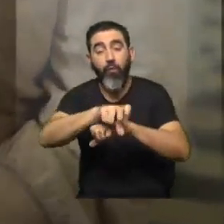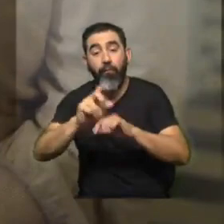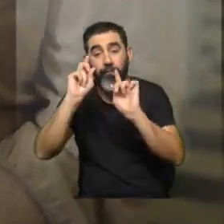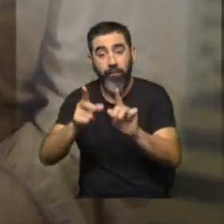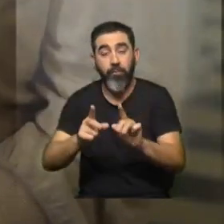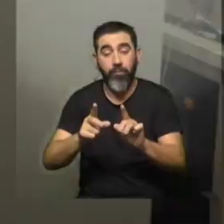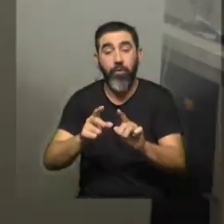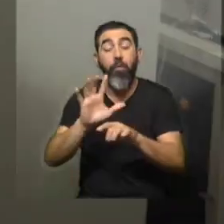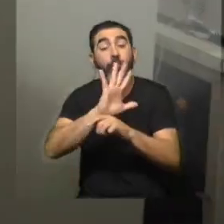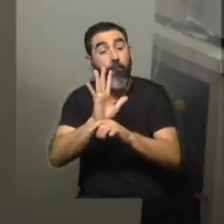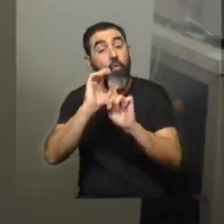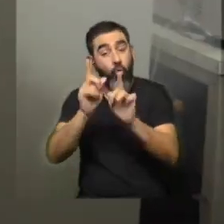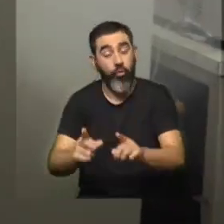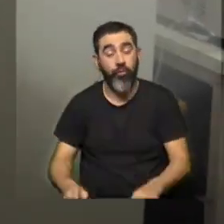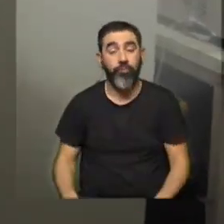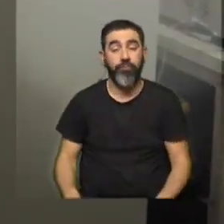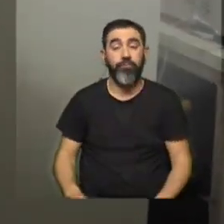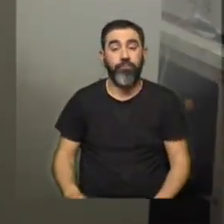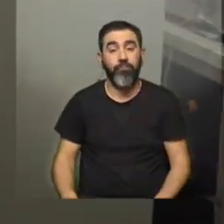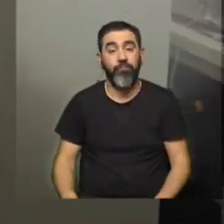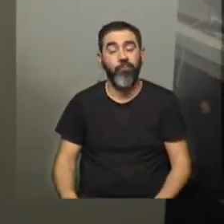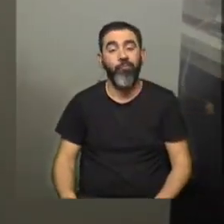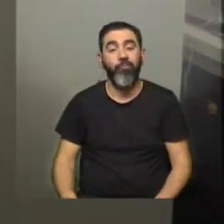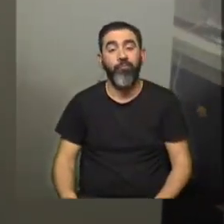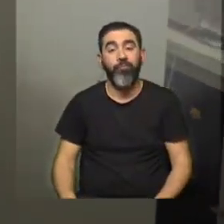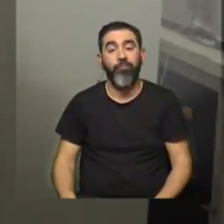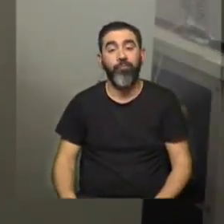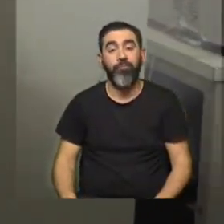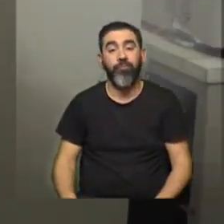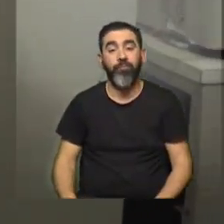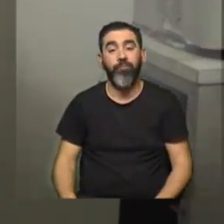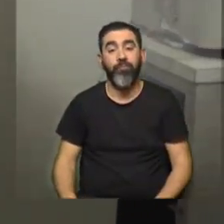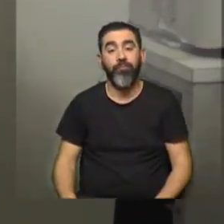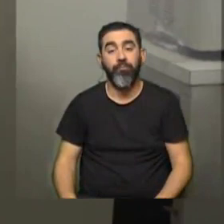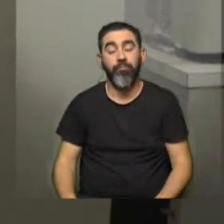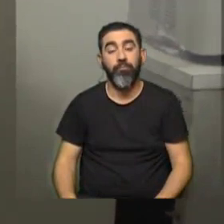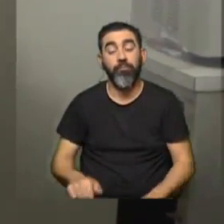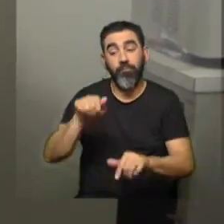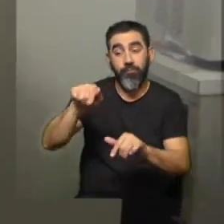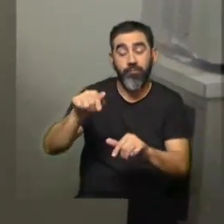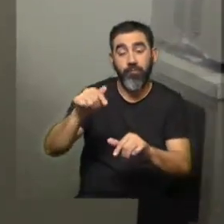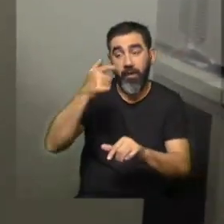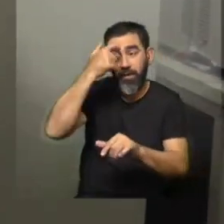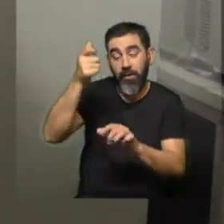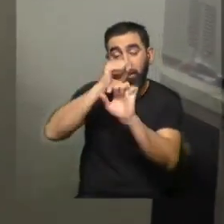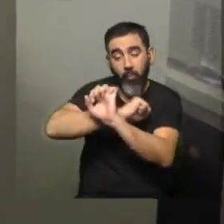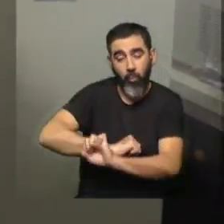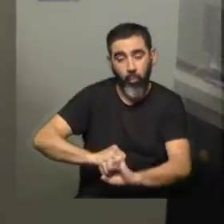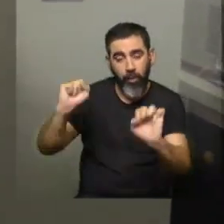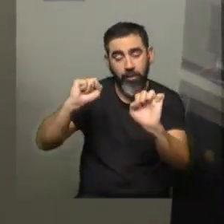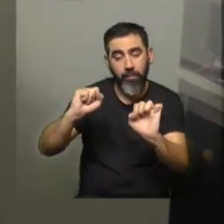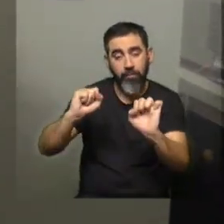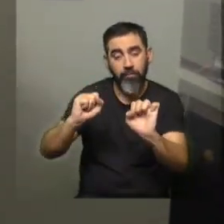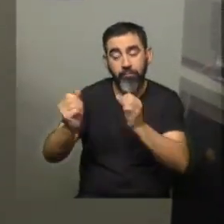el dato biológico. La arqueometría nos permite, a través de ese